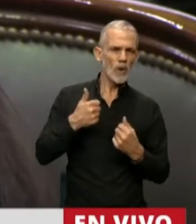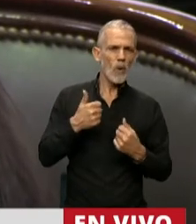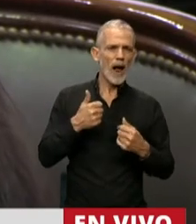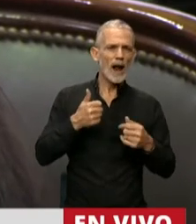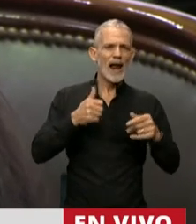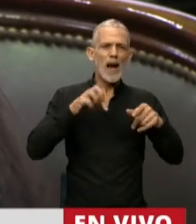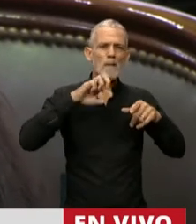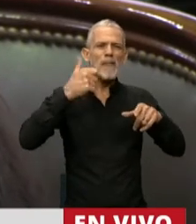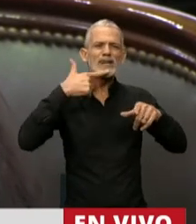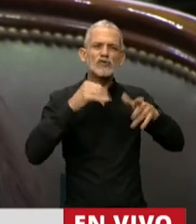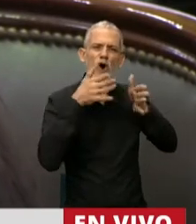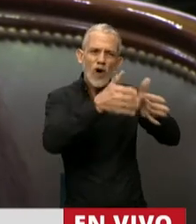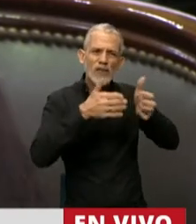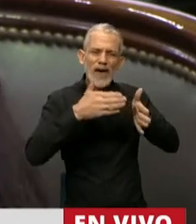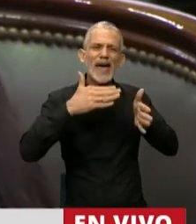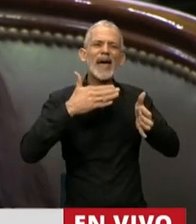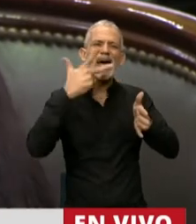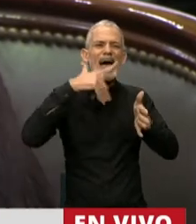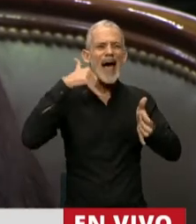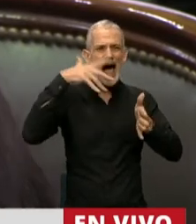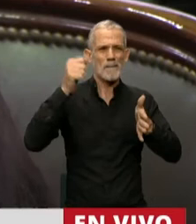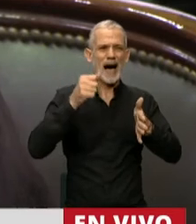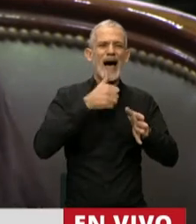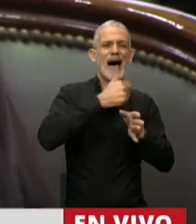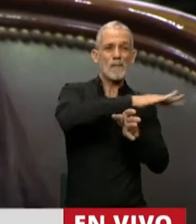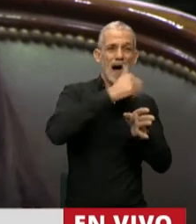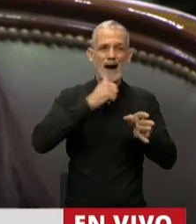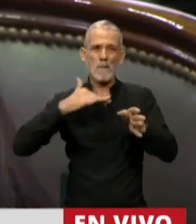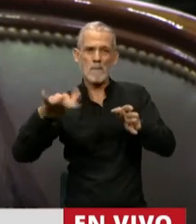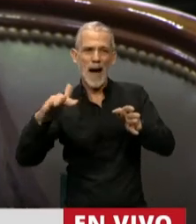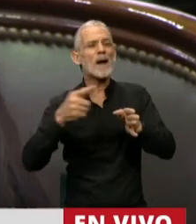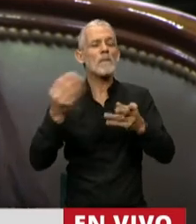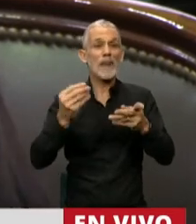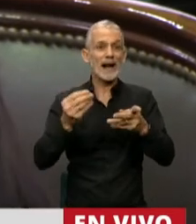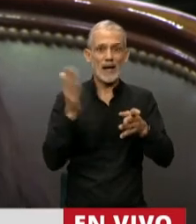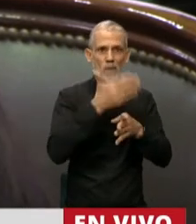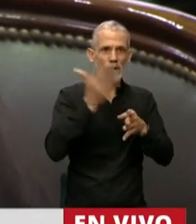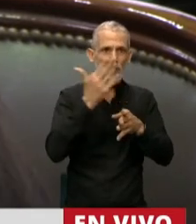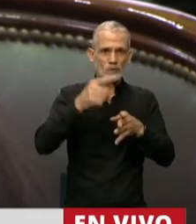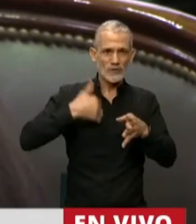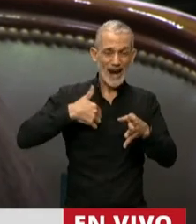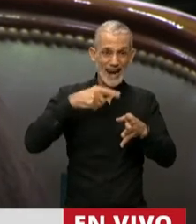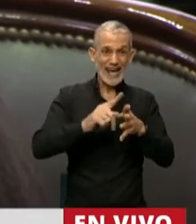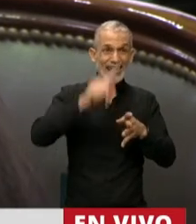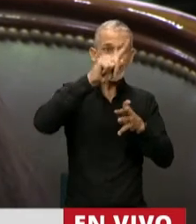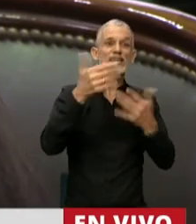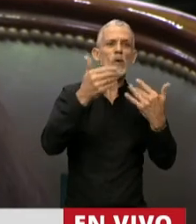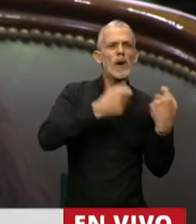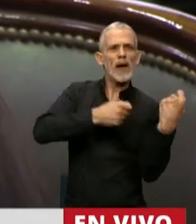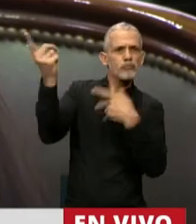de Jama y potenciar el corredor bioceánico para lograr que toda la producción del noroeste argentino pueda